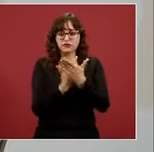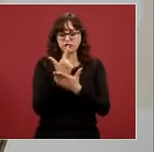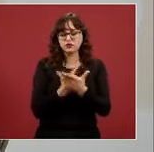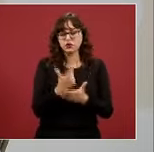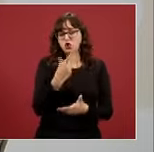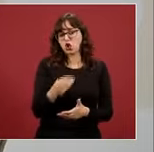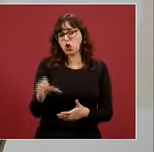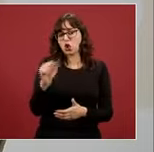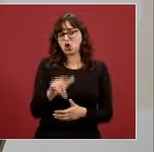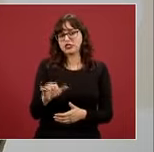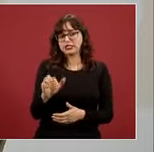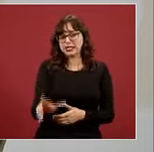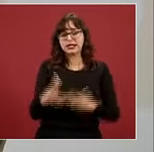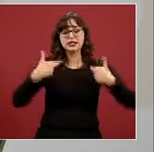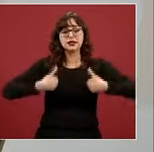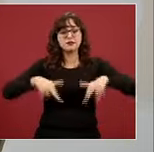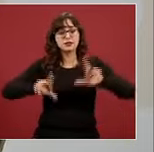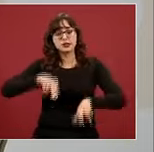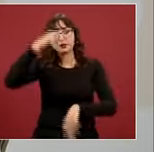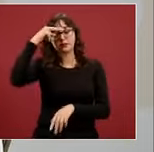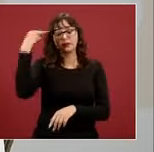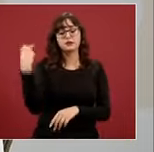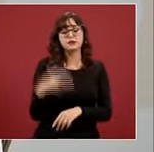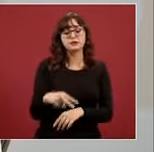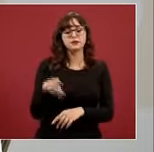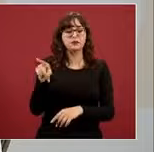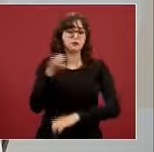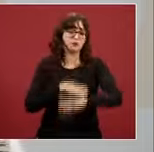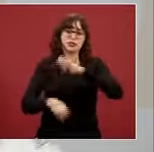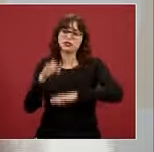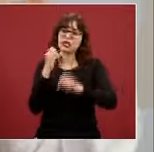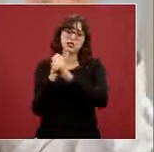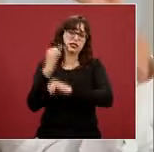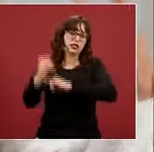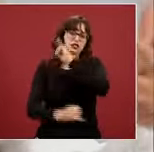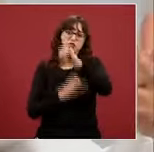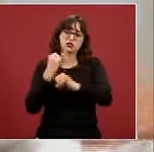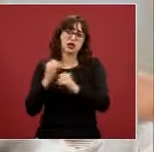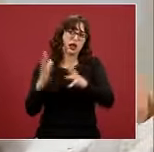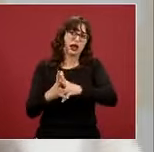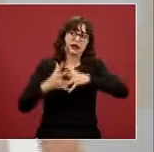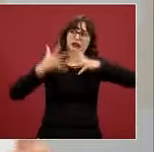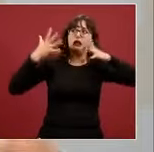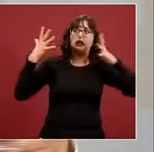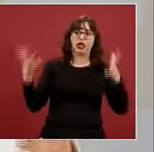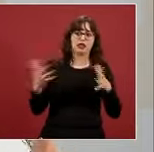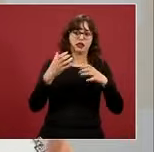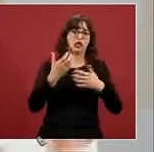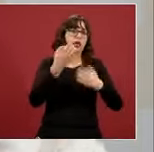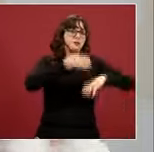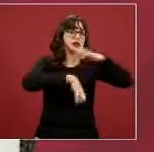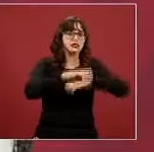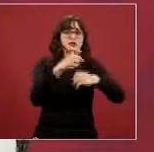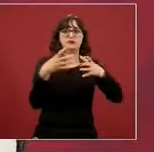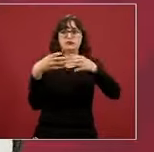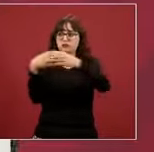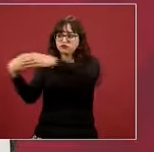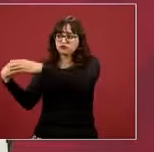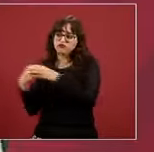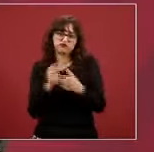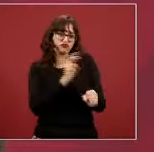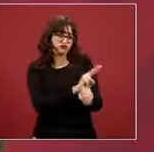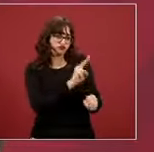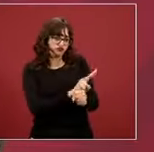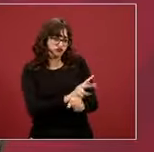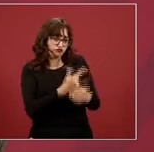SC, que es la representante en México de Crow Global. Es digamos, un consorcio de empresas dedicadas a eso, a las